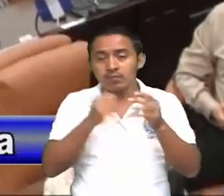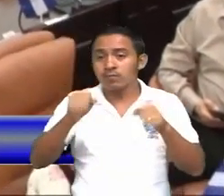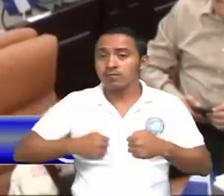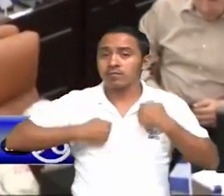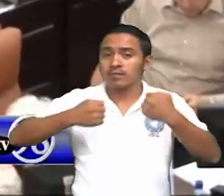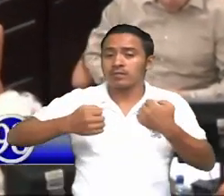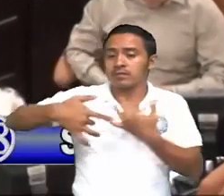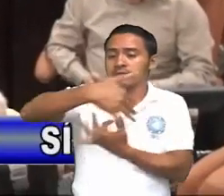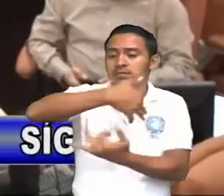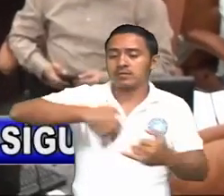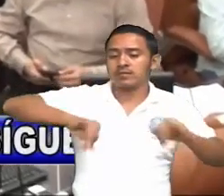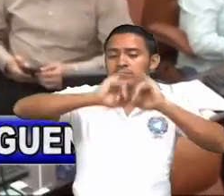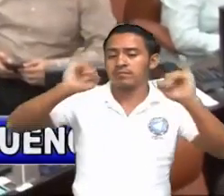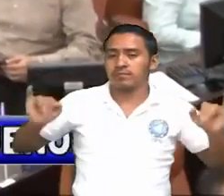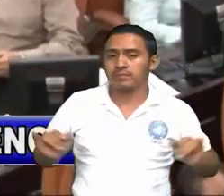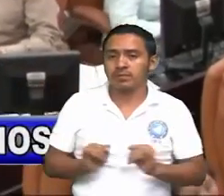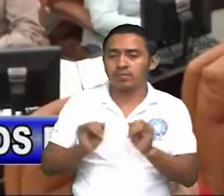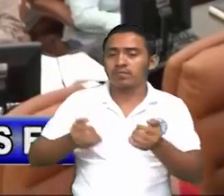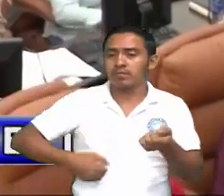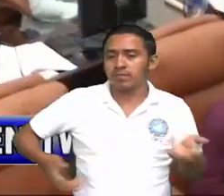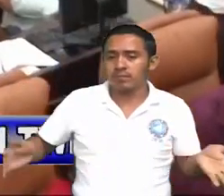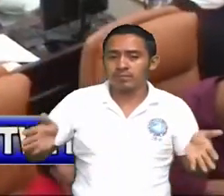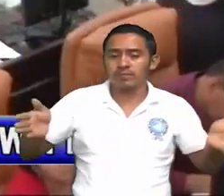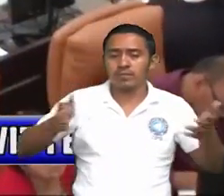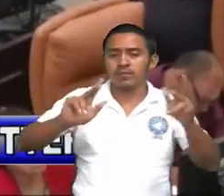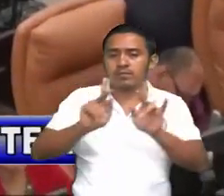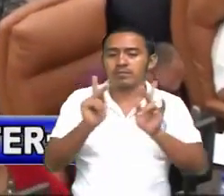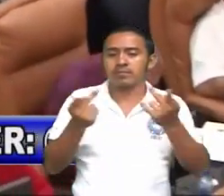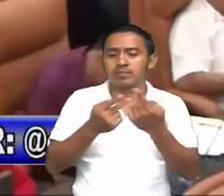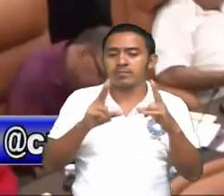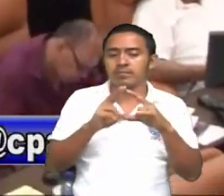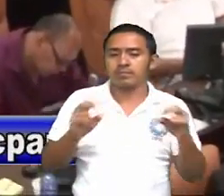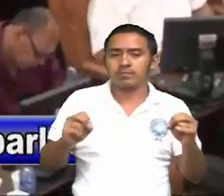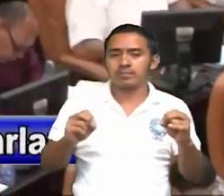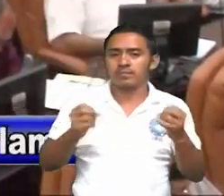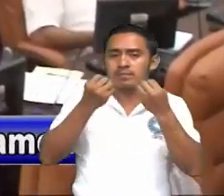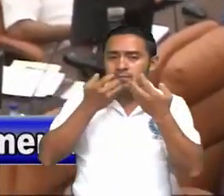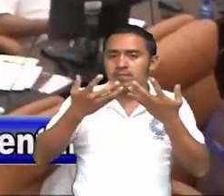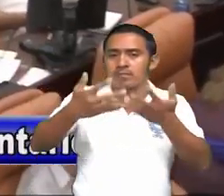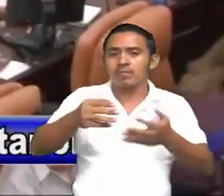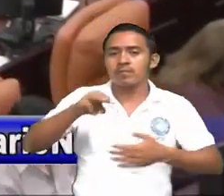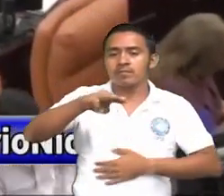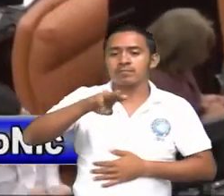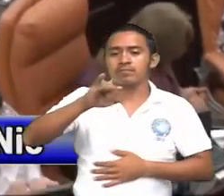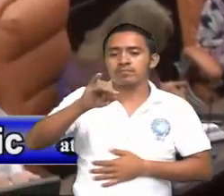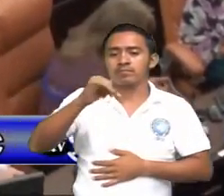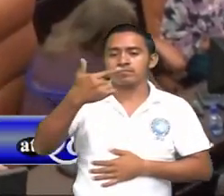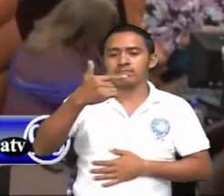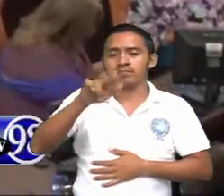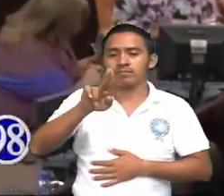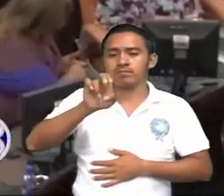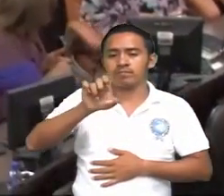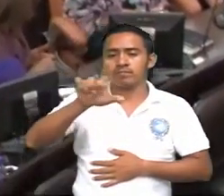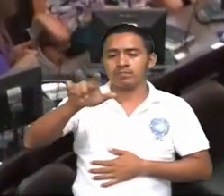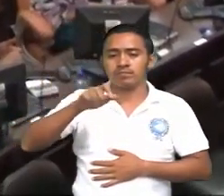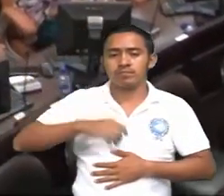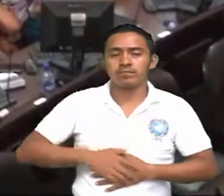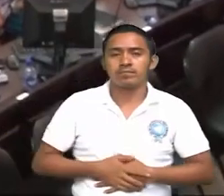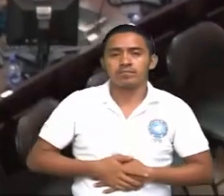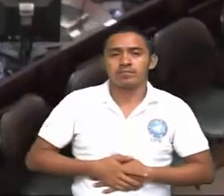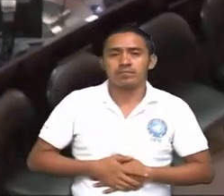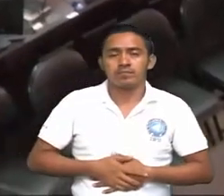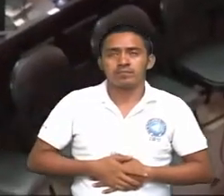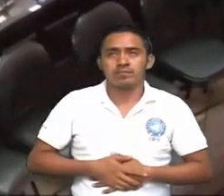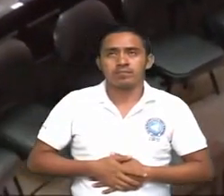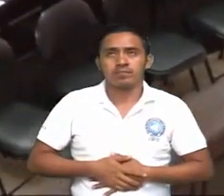relaciones internacionales que favorezcan al pueblo nicaragüense. Con cámara de Ronald Ruiz para el canal parlamentario, les informó